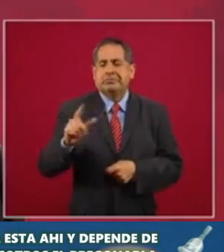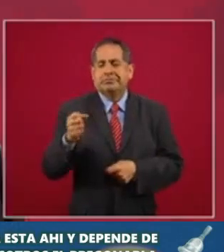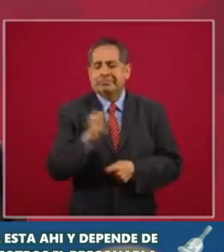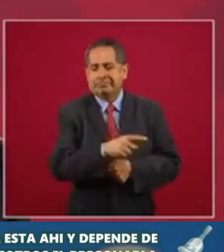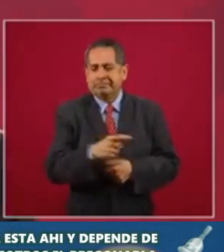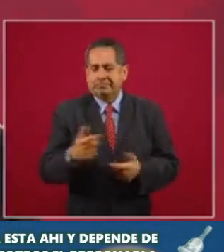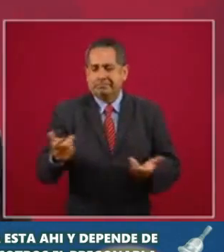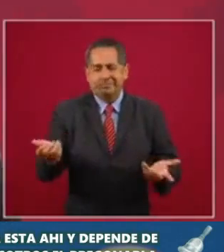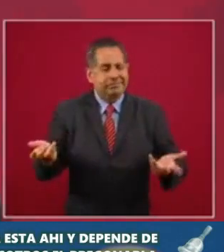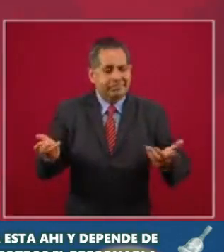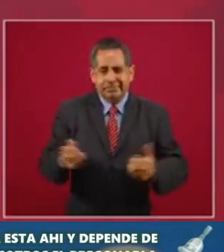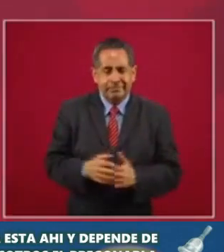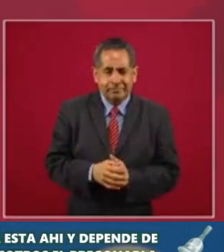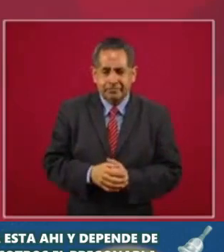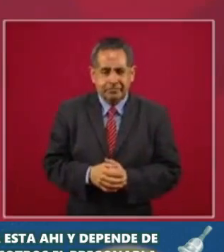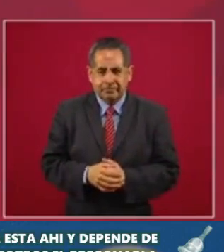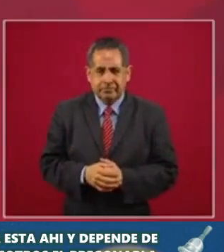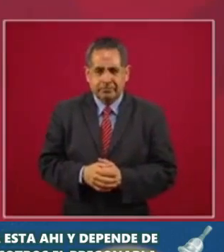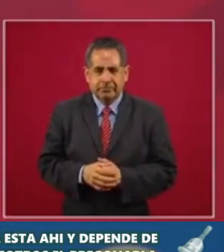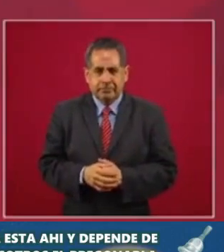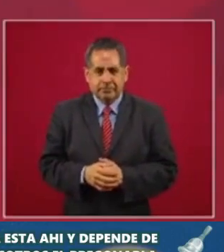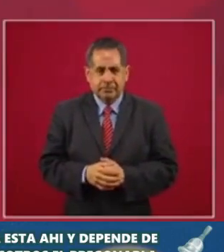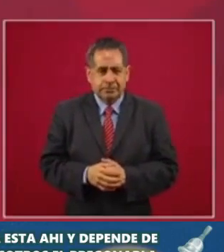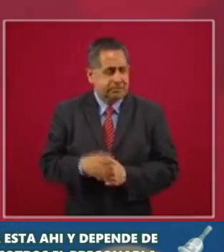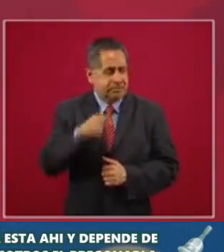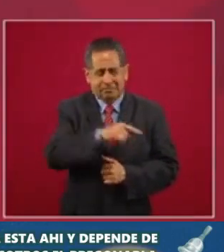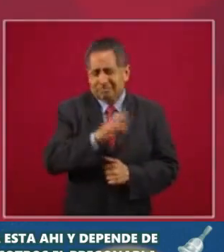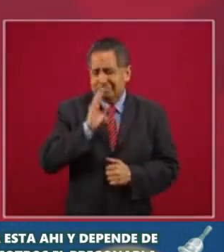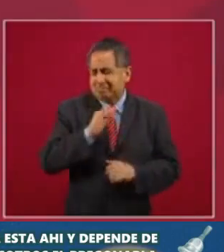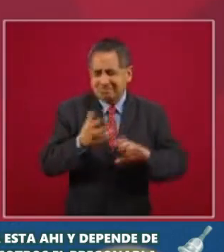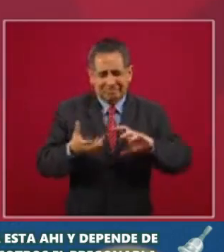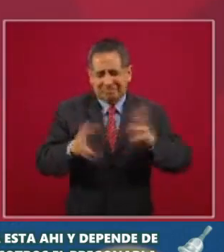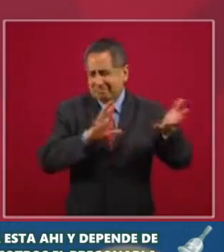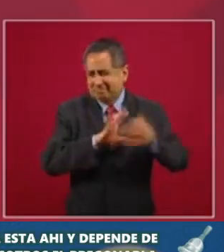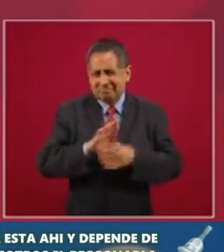entonces un desastre